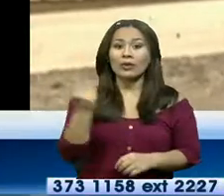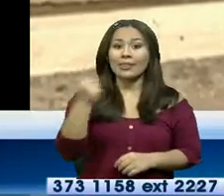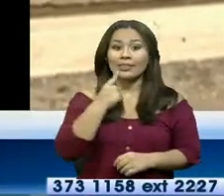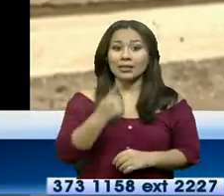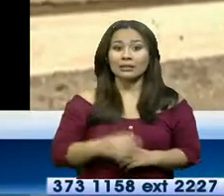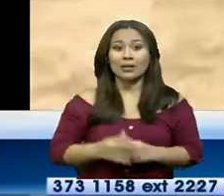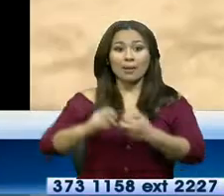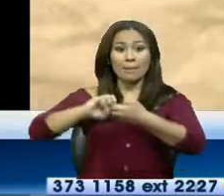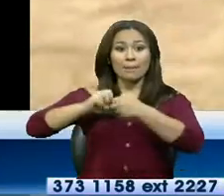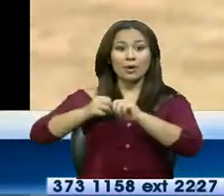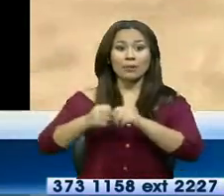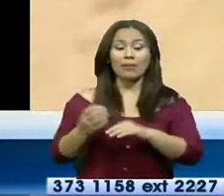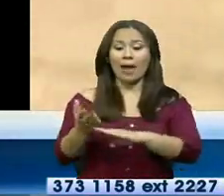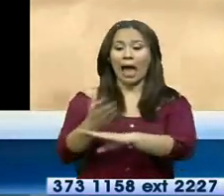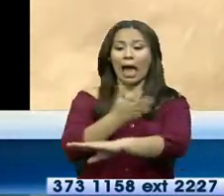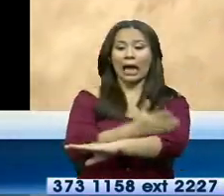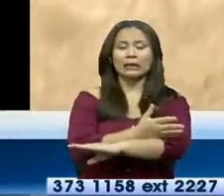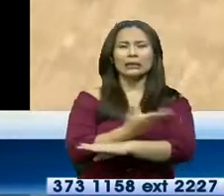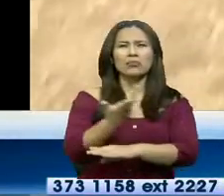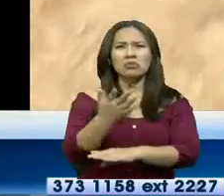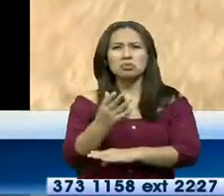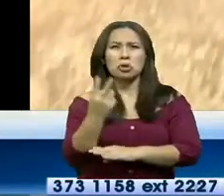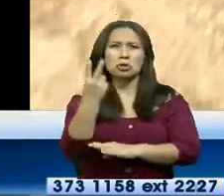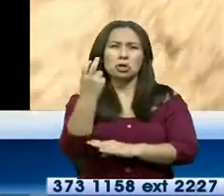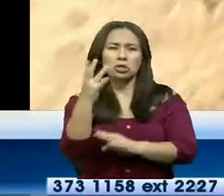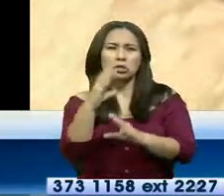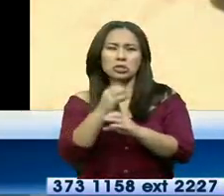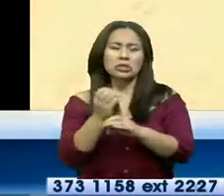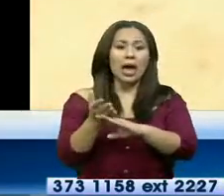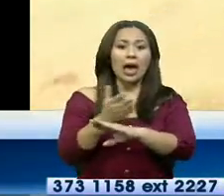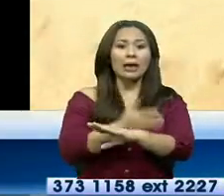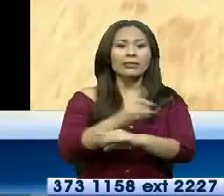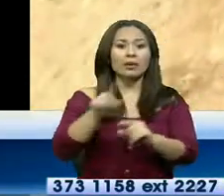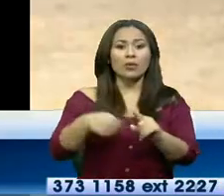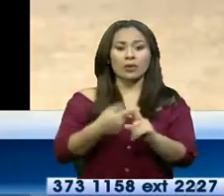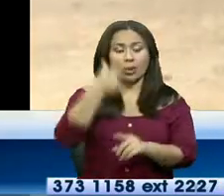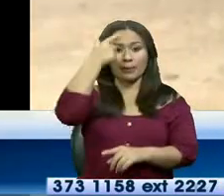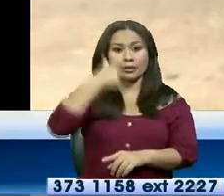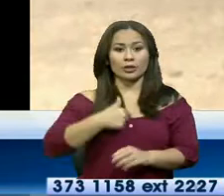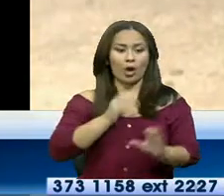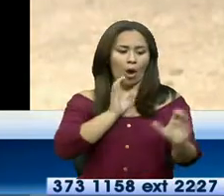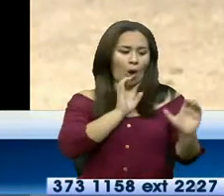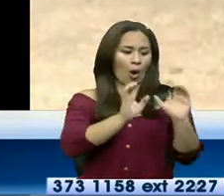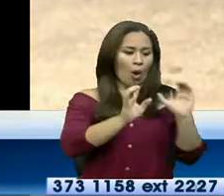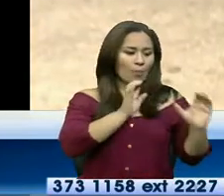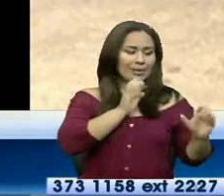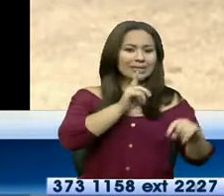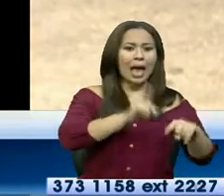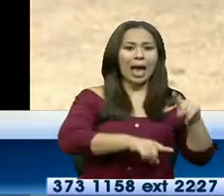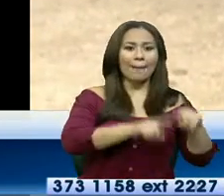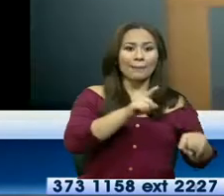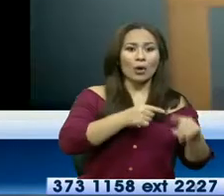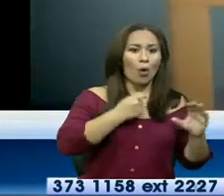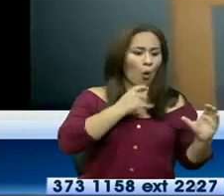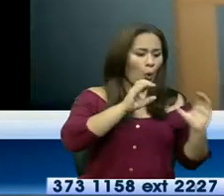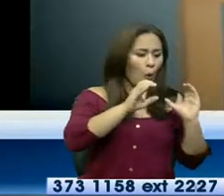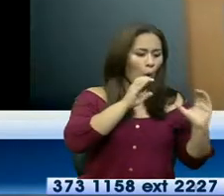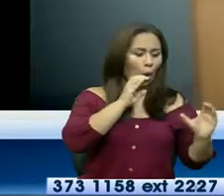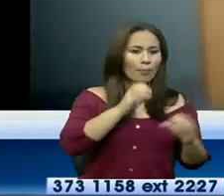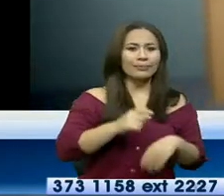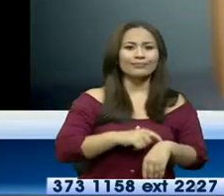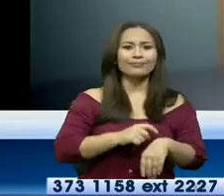hecho se produjo antes de la medianoche, cuando la víctima conversaba junto a unos amigos. A